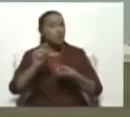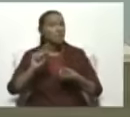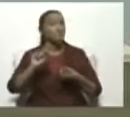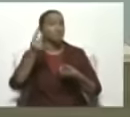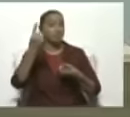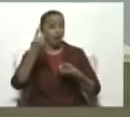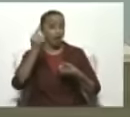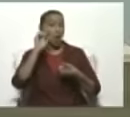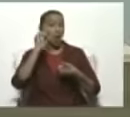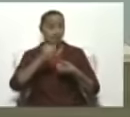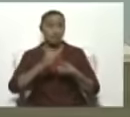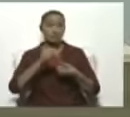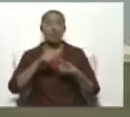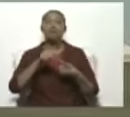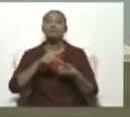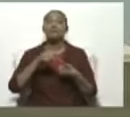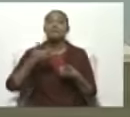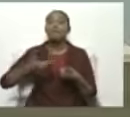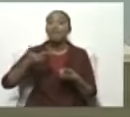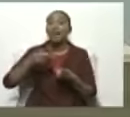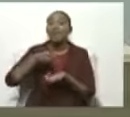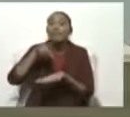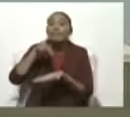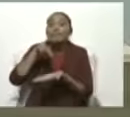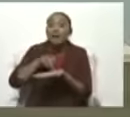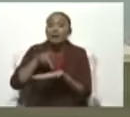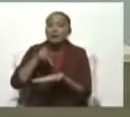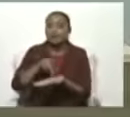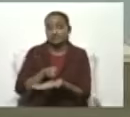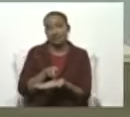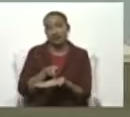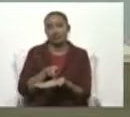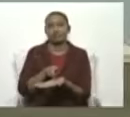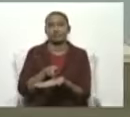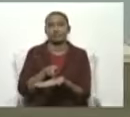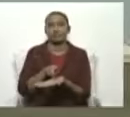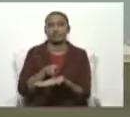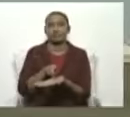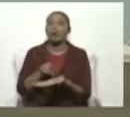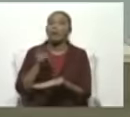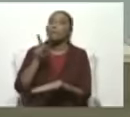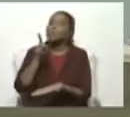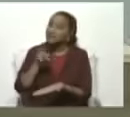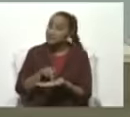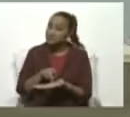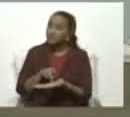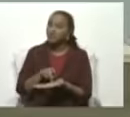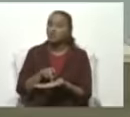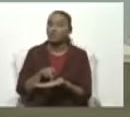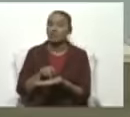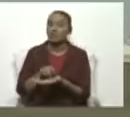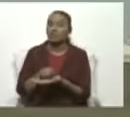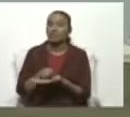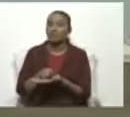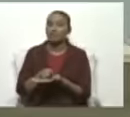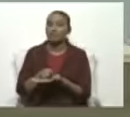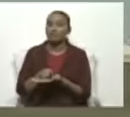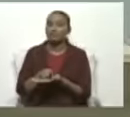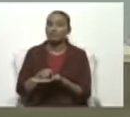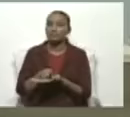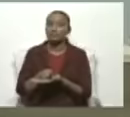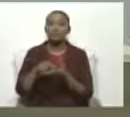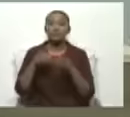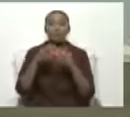ayer, y no exagerábamos, cuando calificamos de abrumadora la participación que hubo de